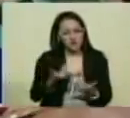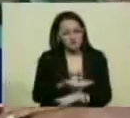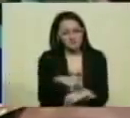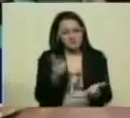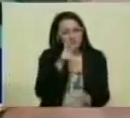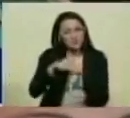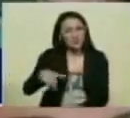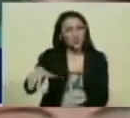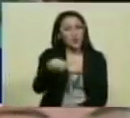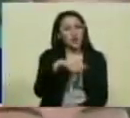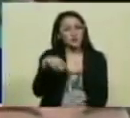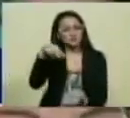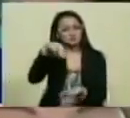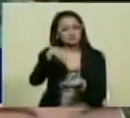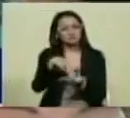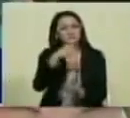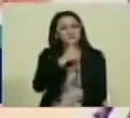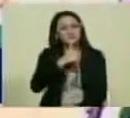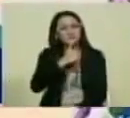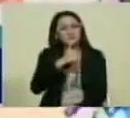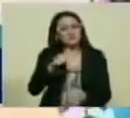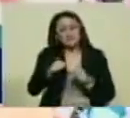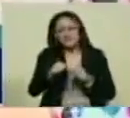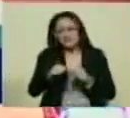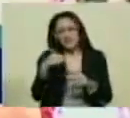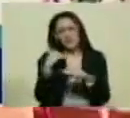aquí está de pie el pueblo indígena luchando todavía.